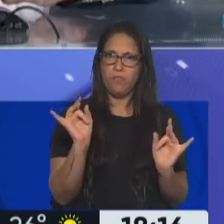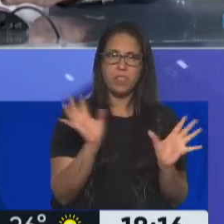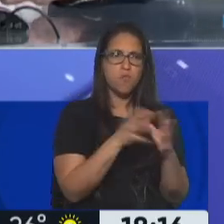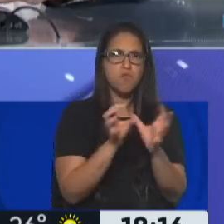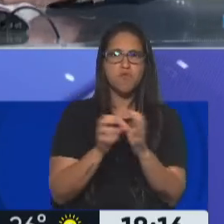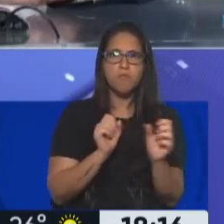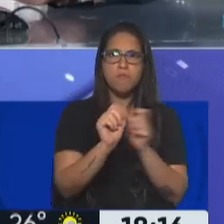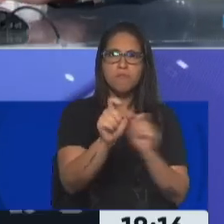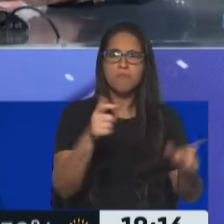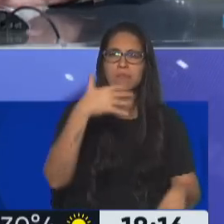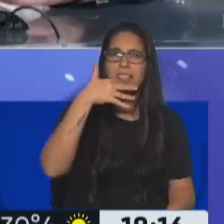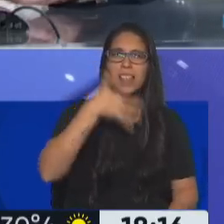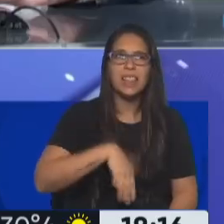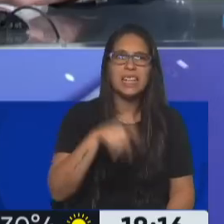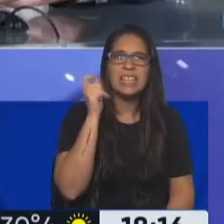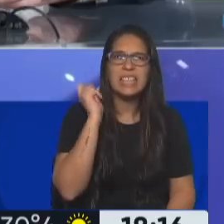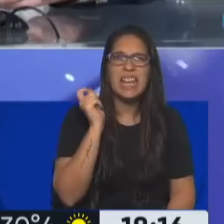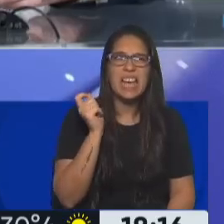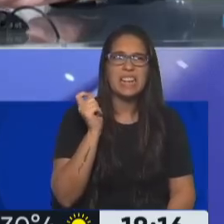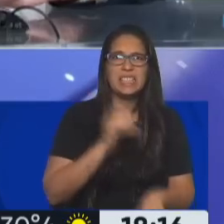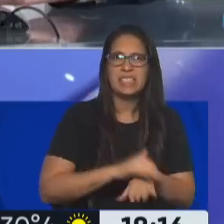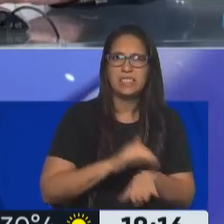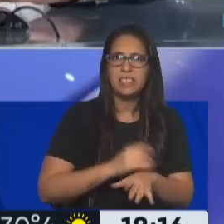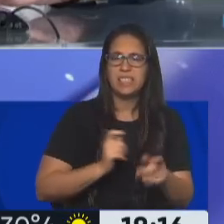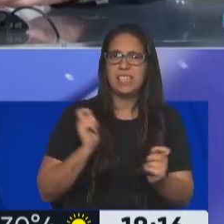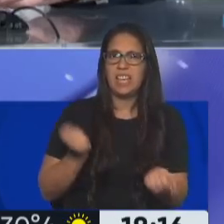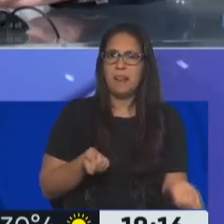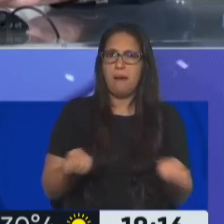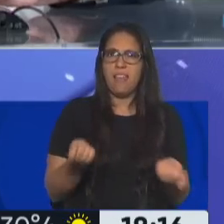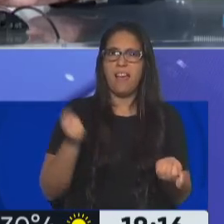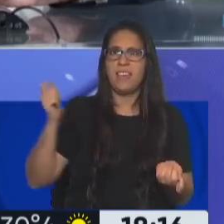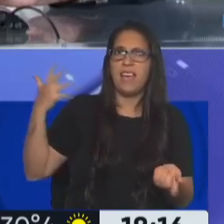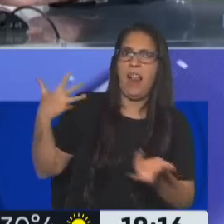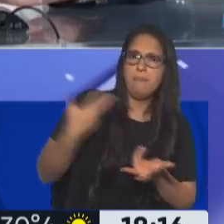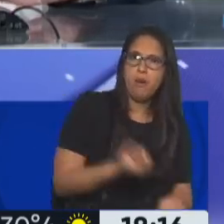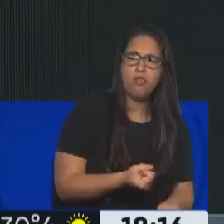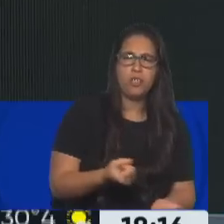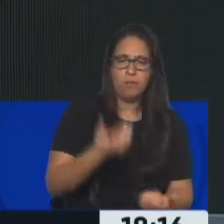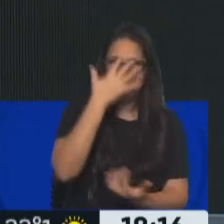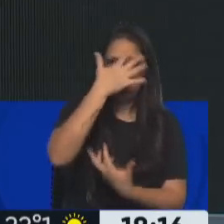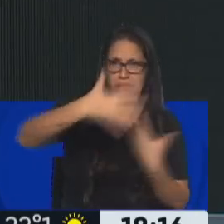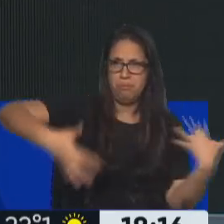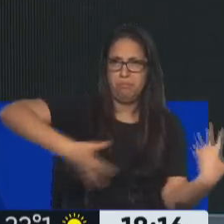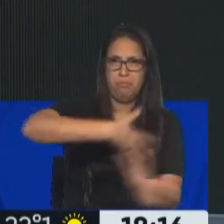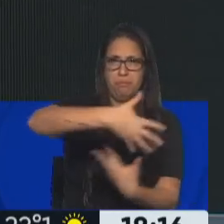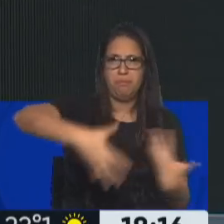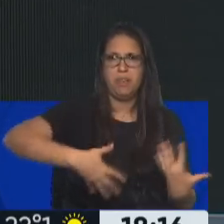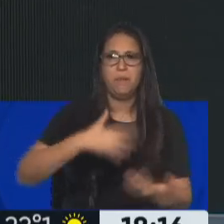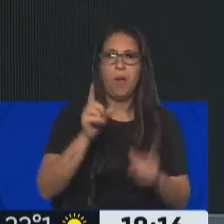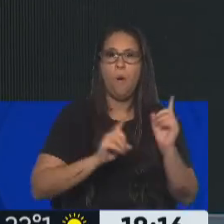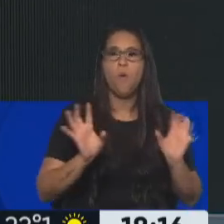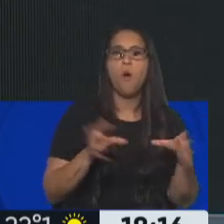grupos y sobre todo entender quiénes son. Entonces, quiénes están detrás también, ¿no? Claro, quiénes los apoyan, porque muchos de ellos han cambiado de nombre,